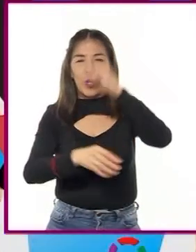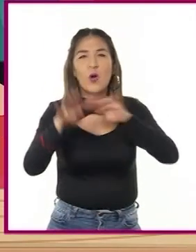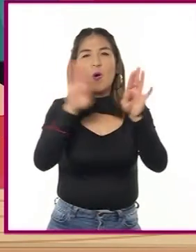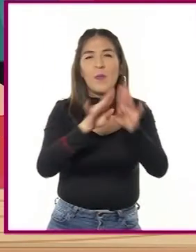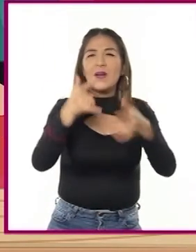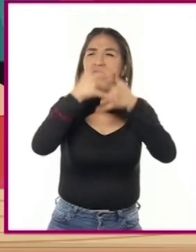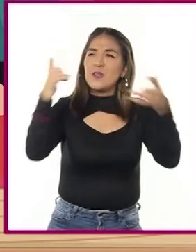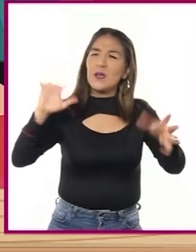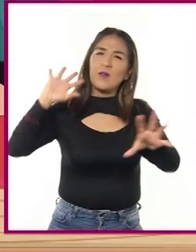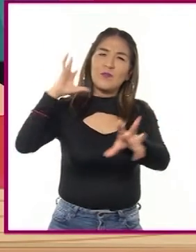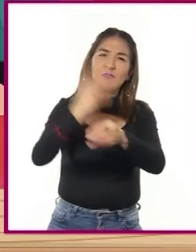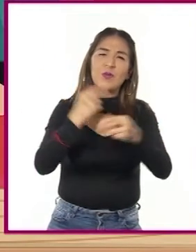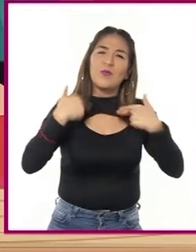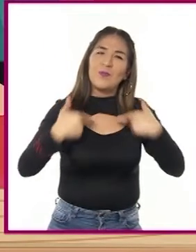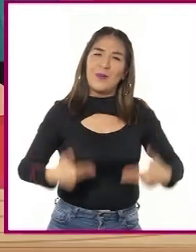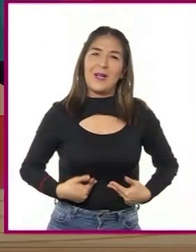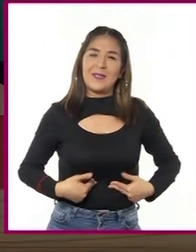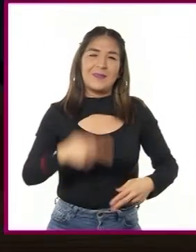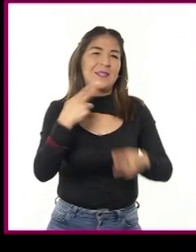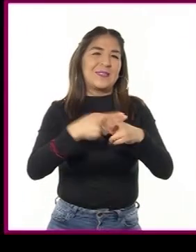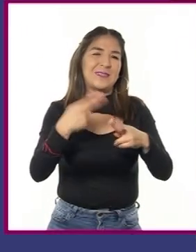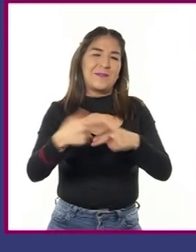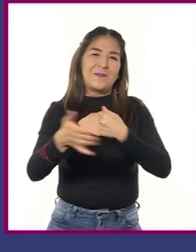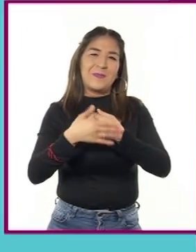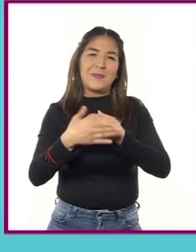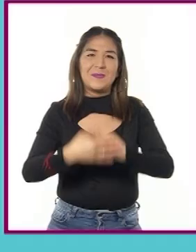humanidad. Hasta la próxima.